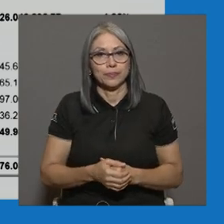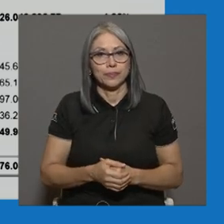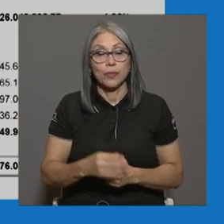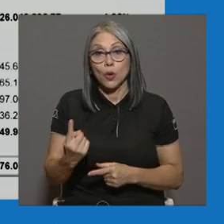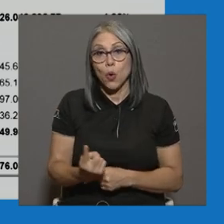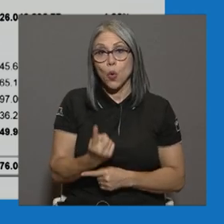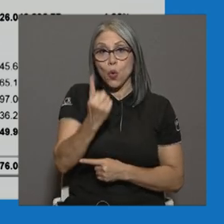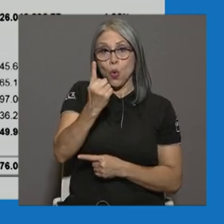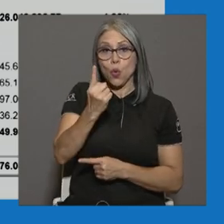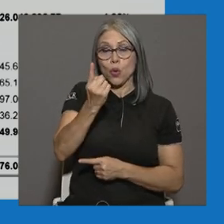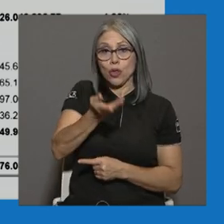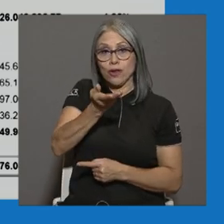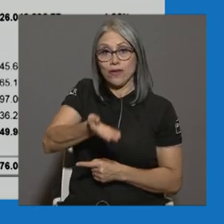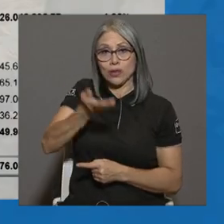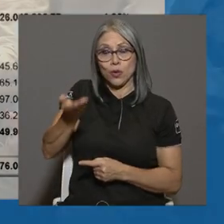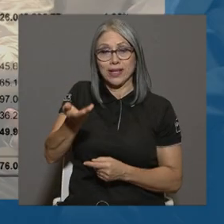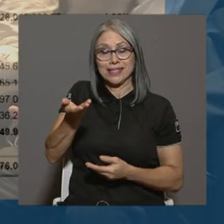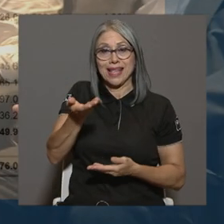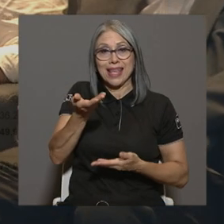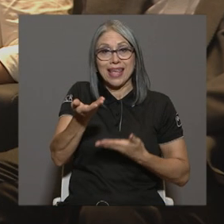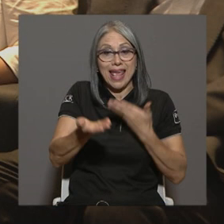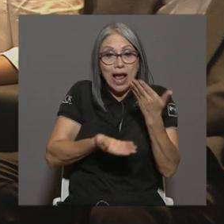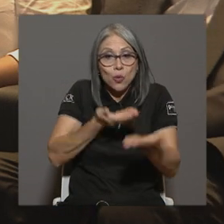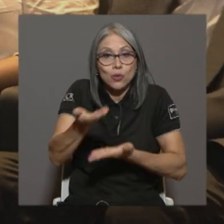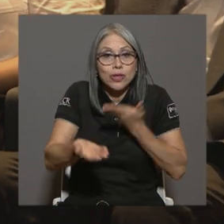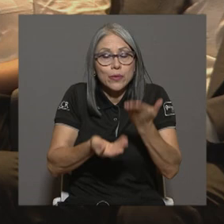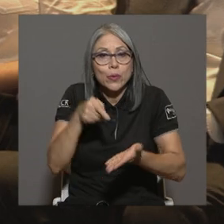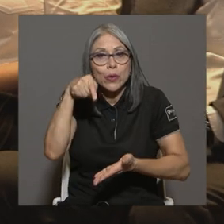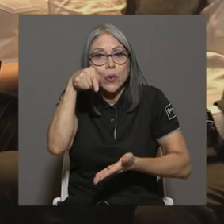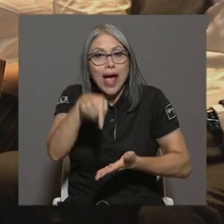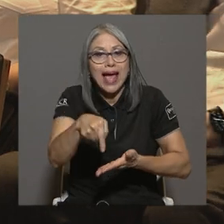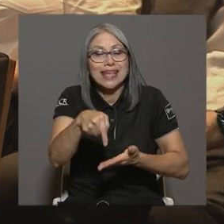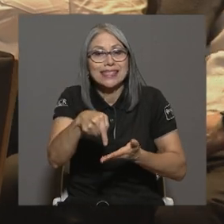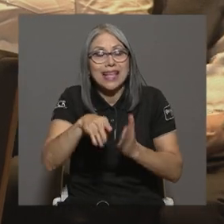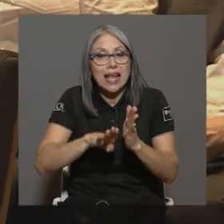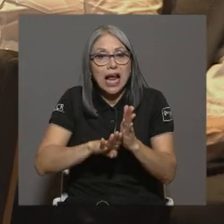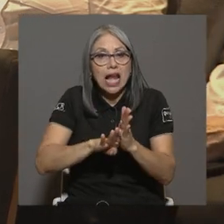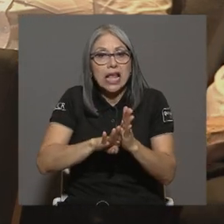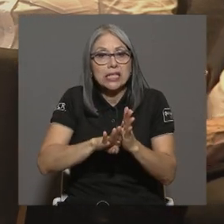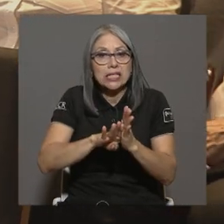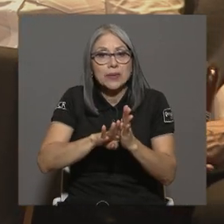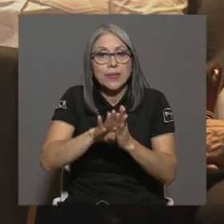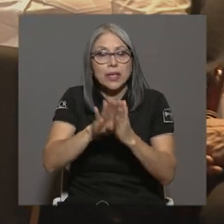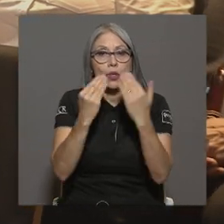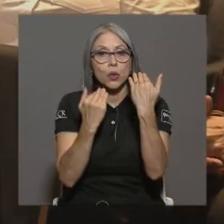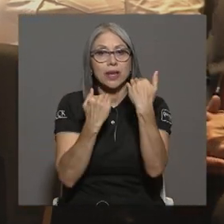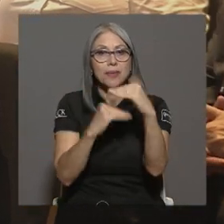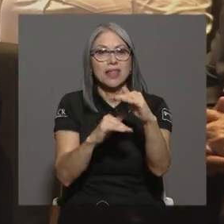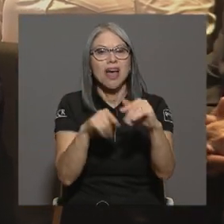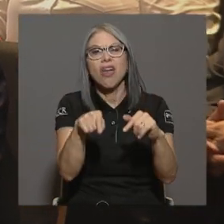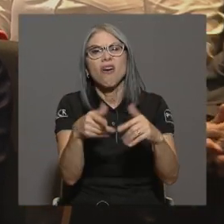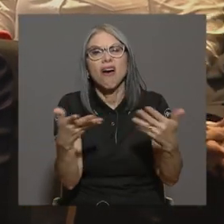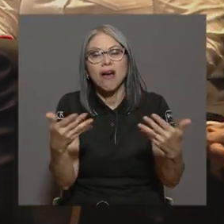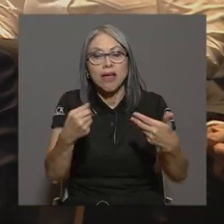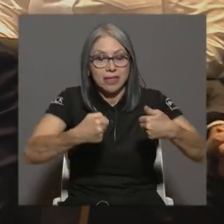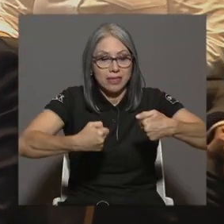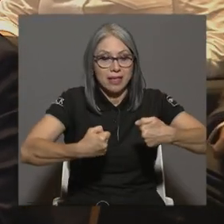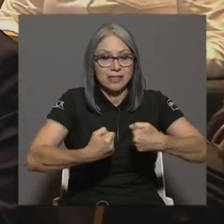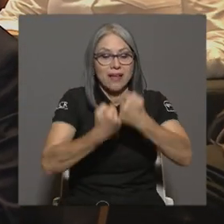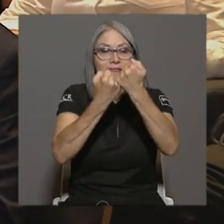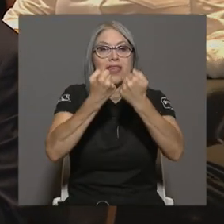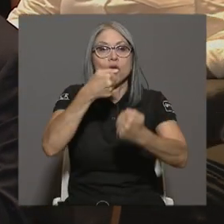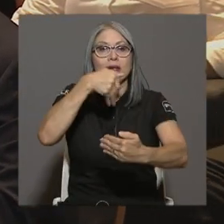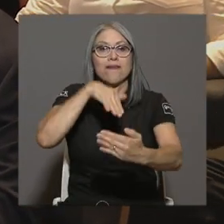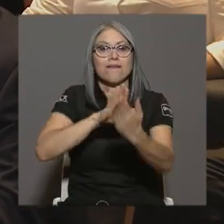Uno de los factores que ha contribuido a este crecimiento limitado es el desafío que enfrenta la